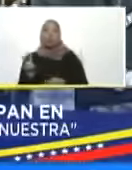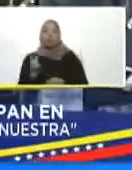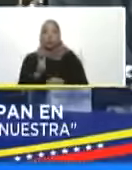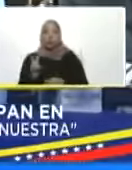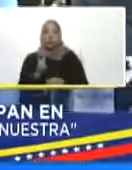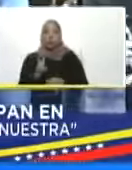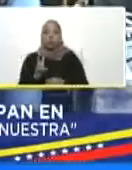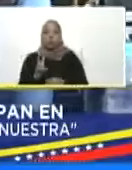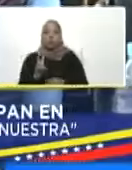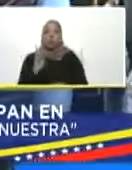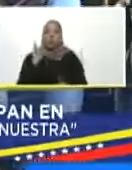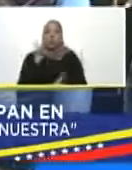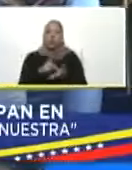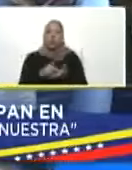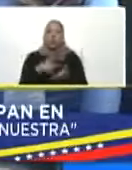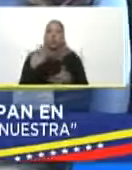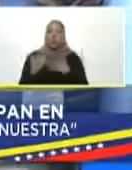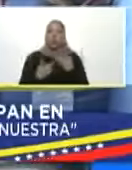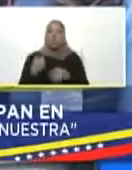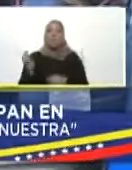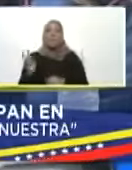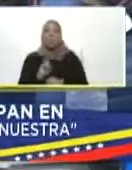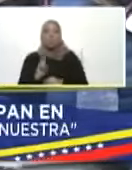¿Están interesados por la democracia venezolana?